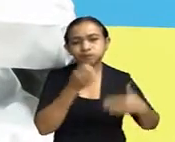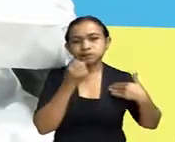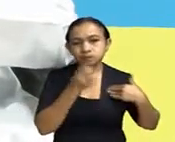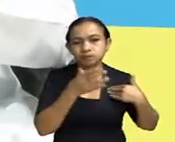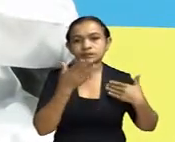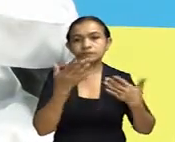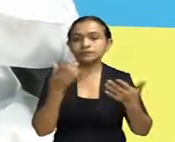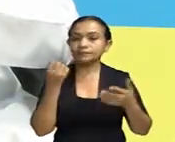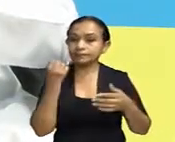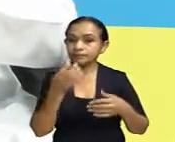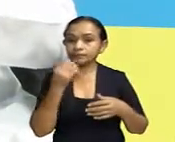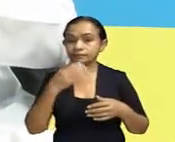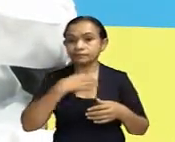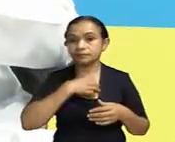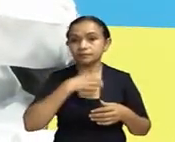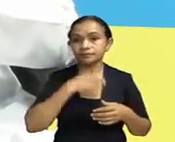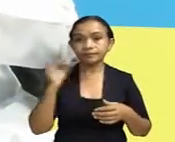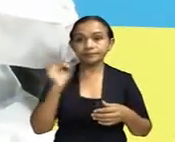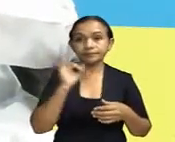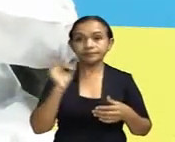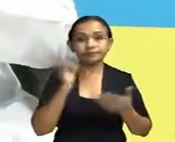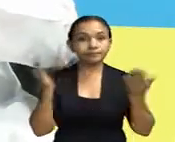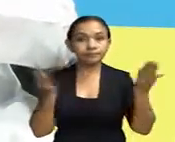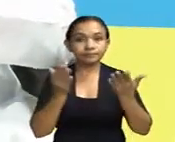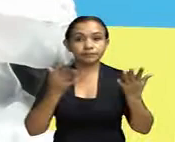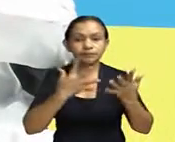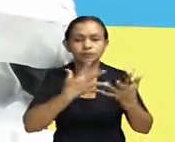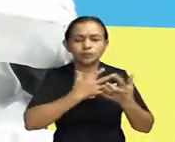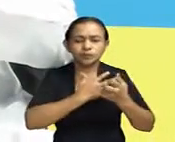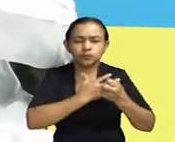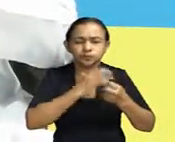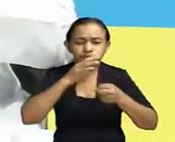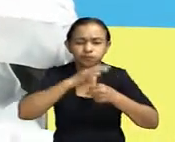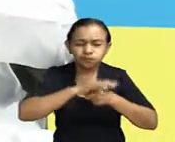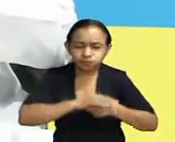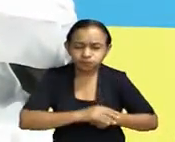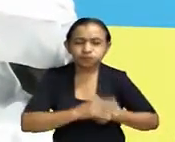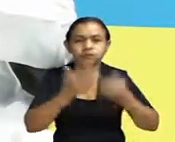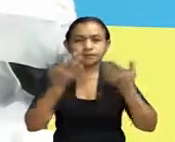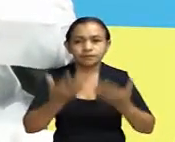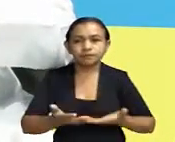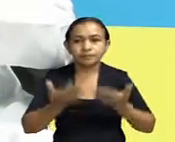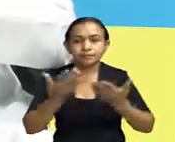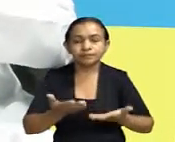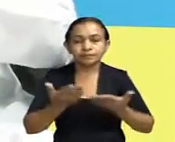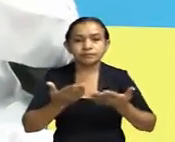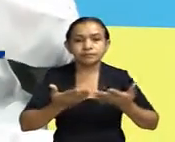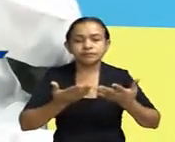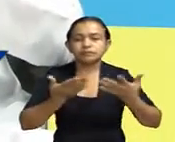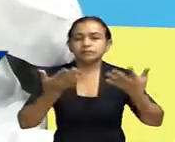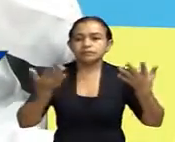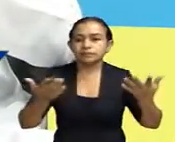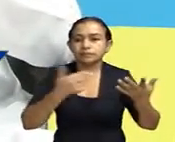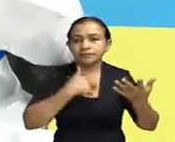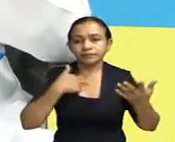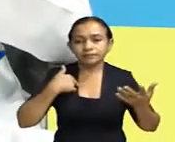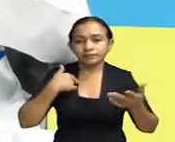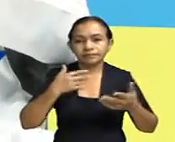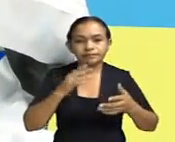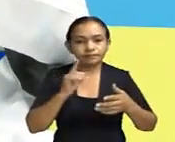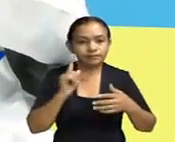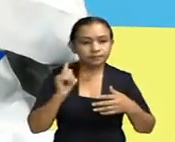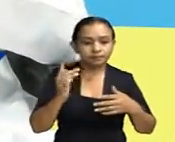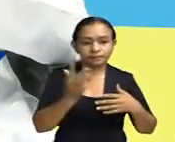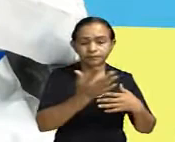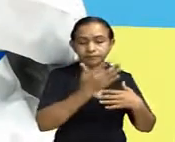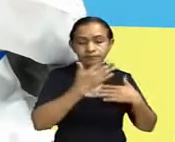es característico, lo sienten como una sensación de opresión, de pesadez, tirantez, que se siente en tórax